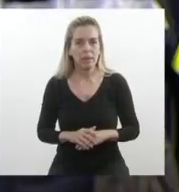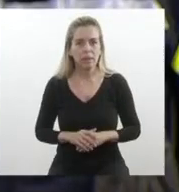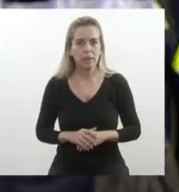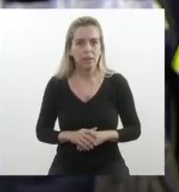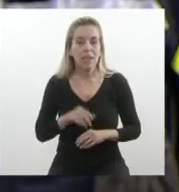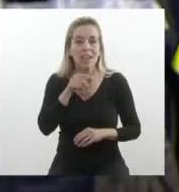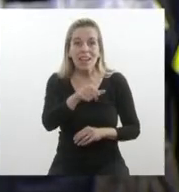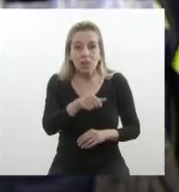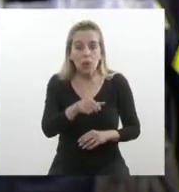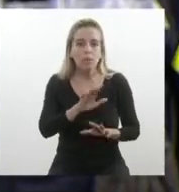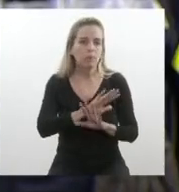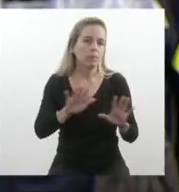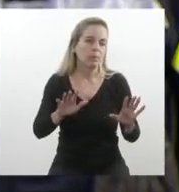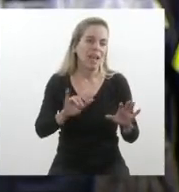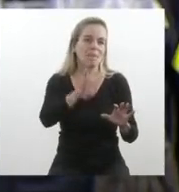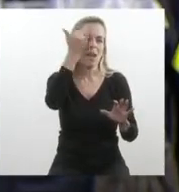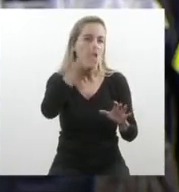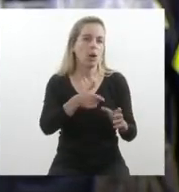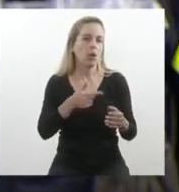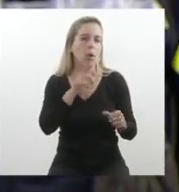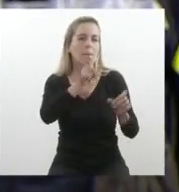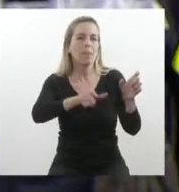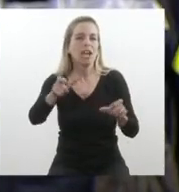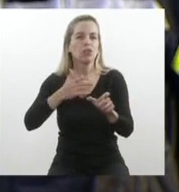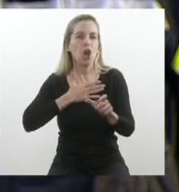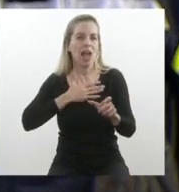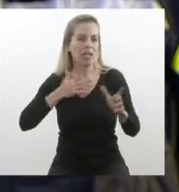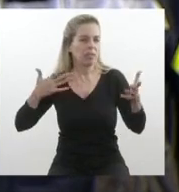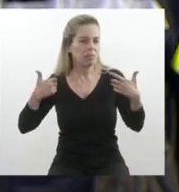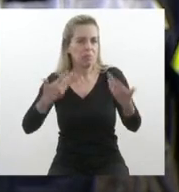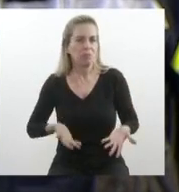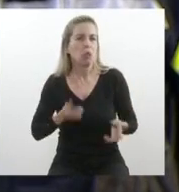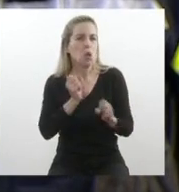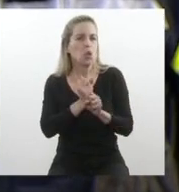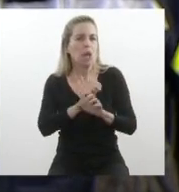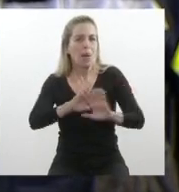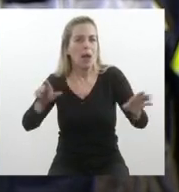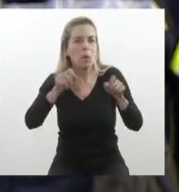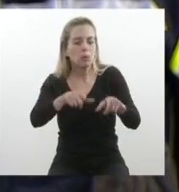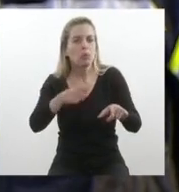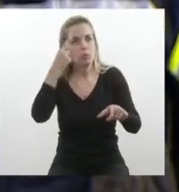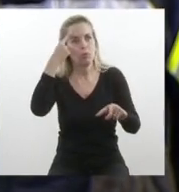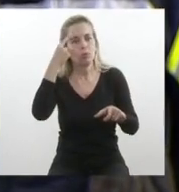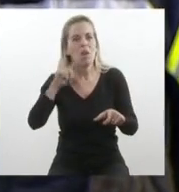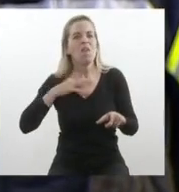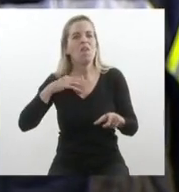Es lo mejor que un hombre o una mujer puede dar. Todo, hasta el riesgo de la vida.